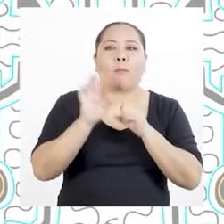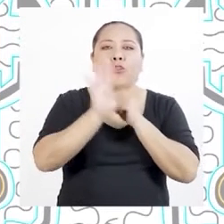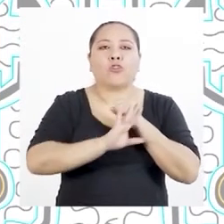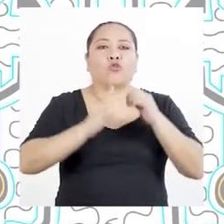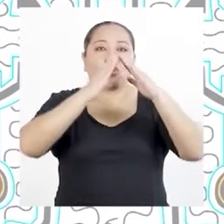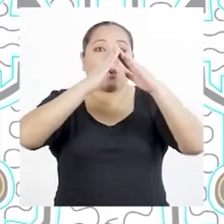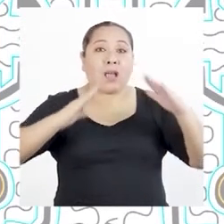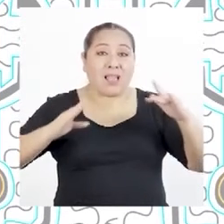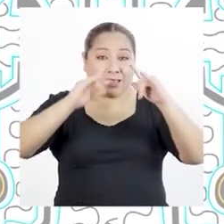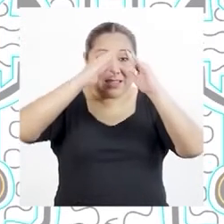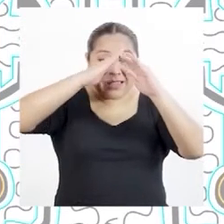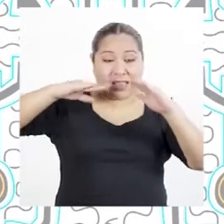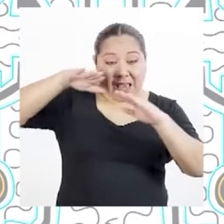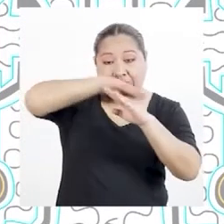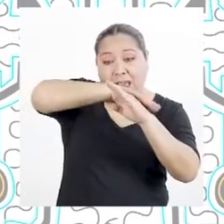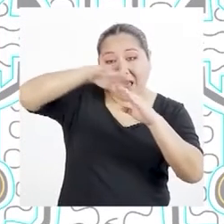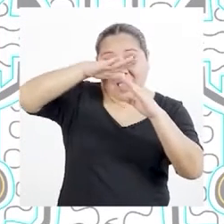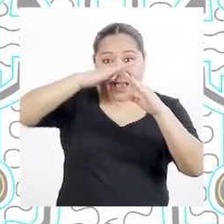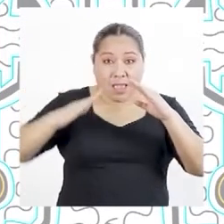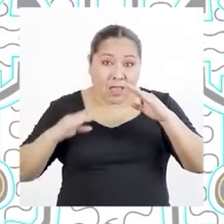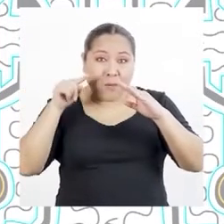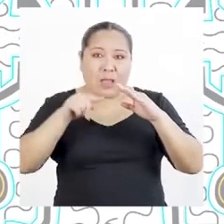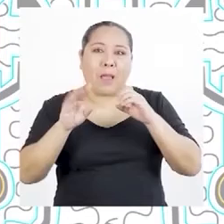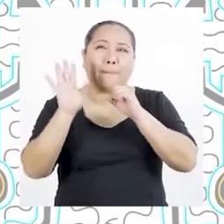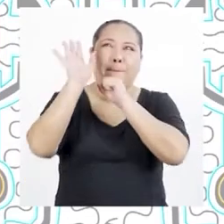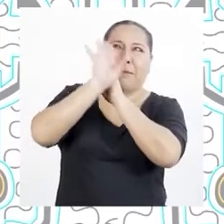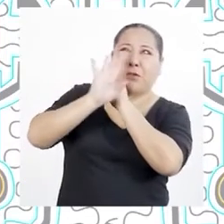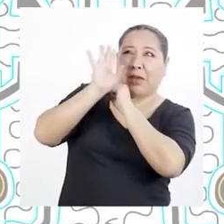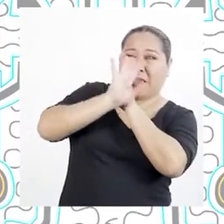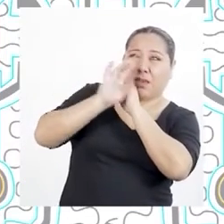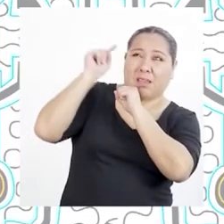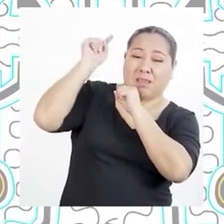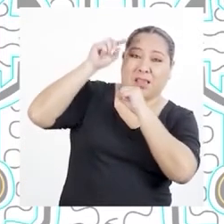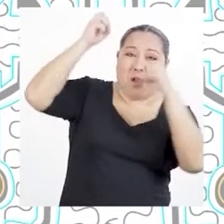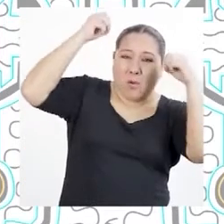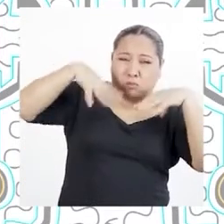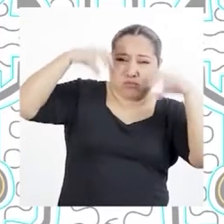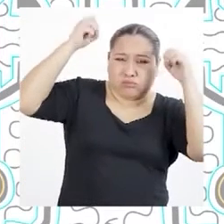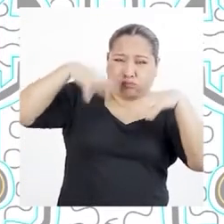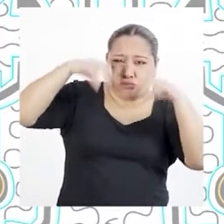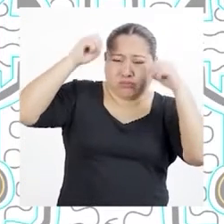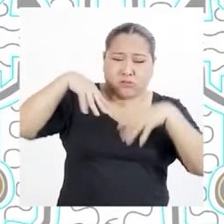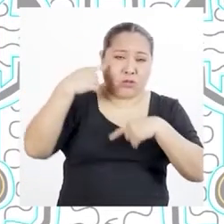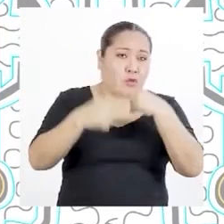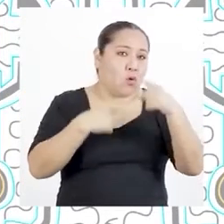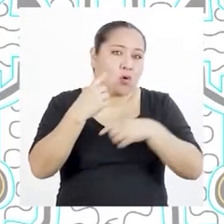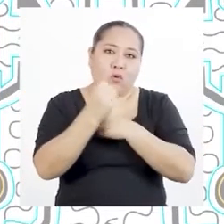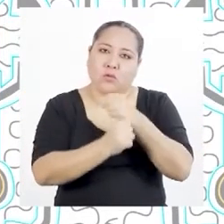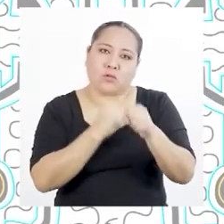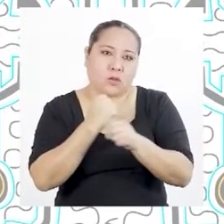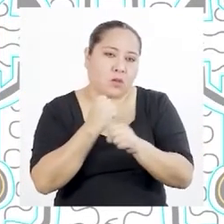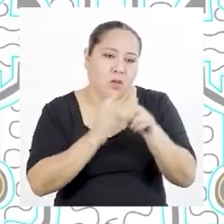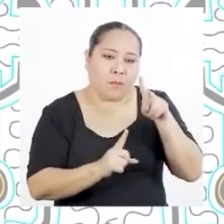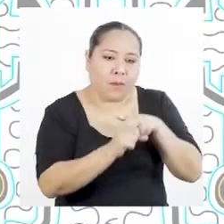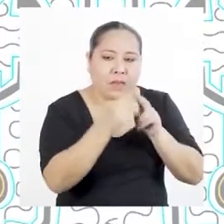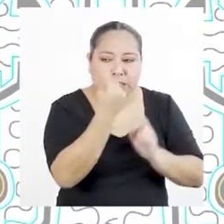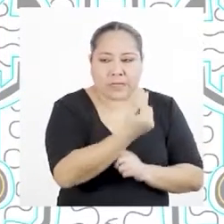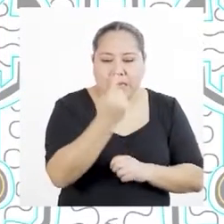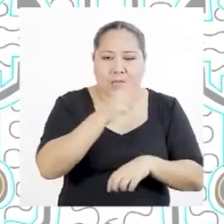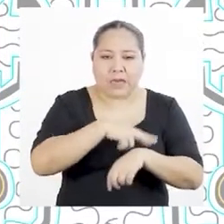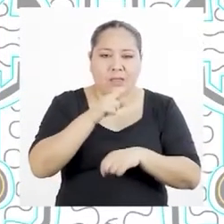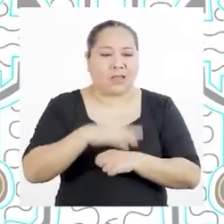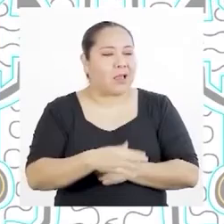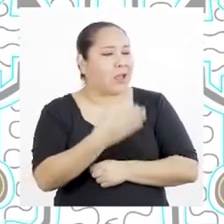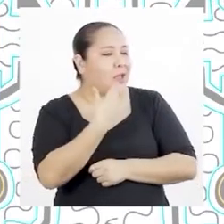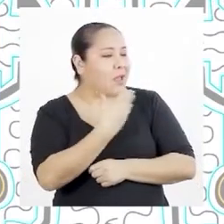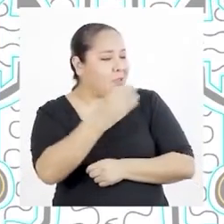sus techos para que puedan resistir las fuertes lluvias que cada año se producen en cada región. Muchas